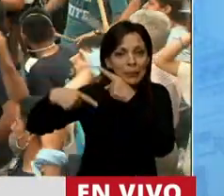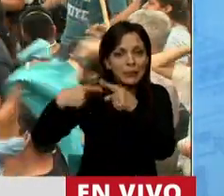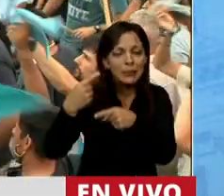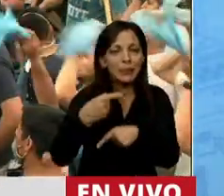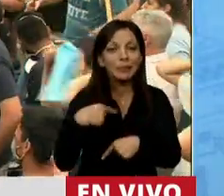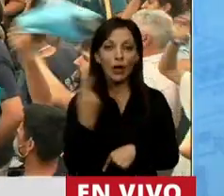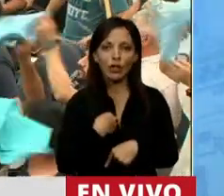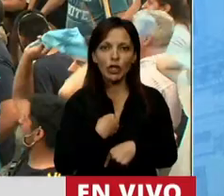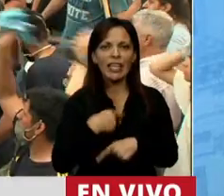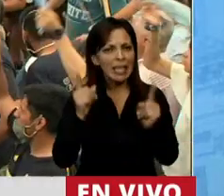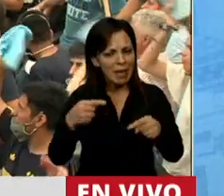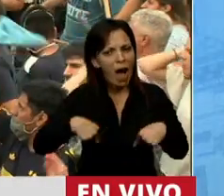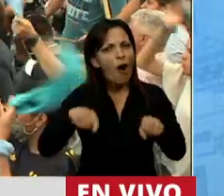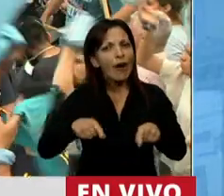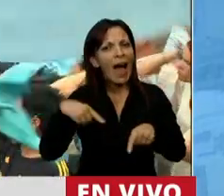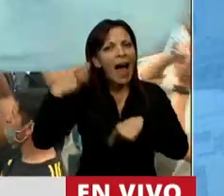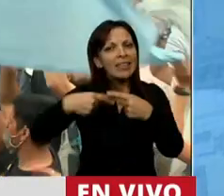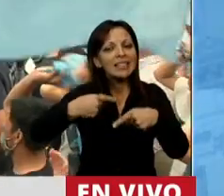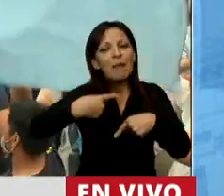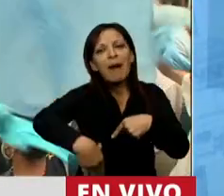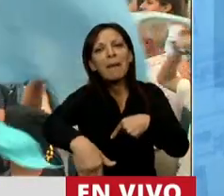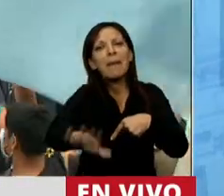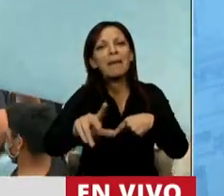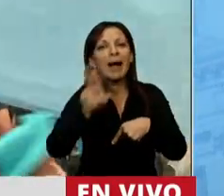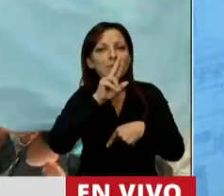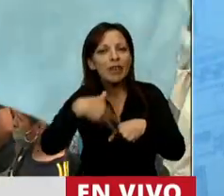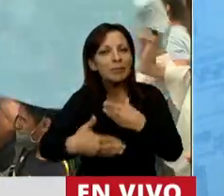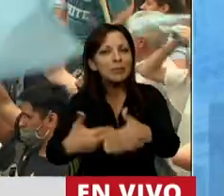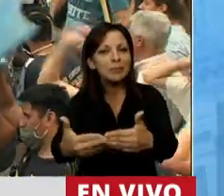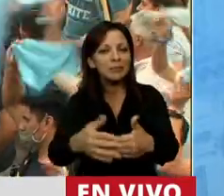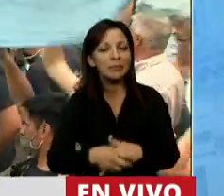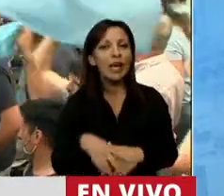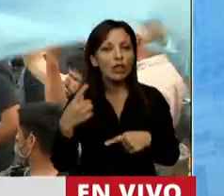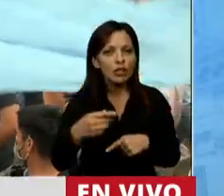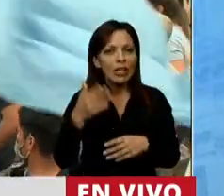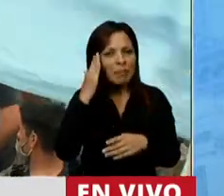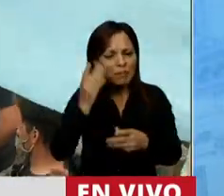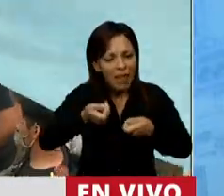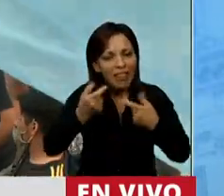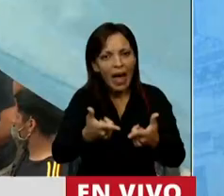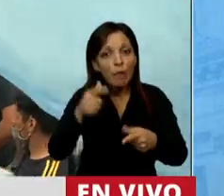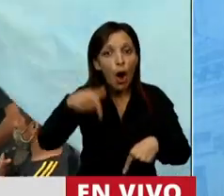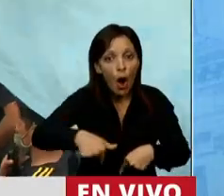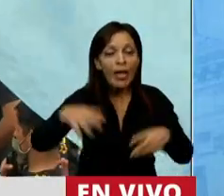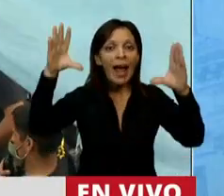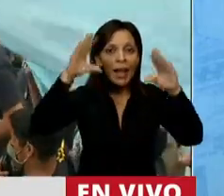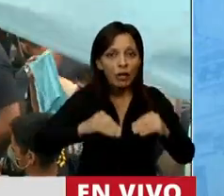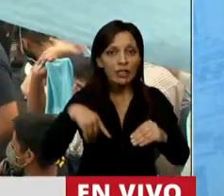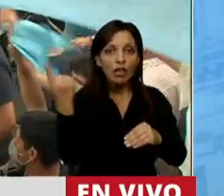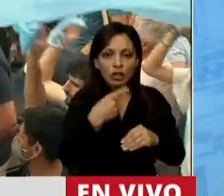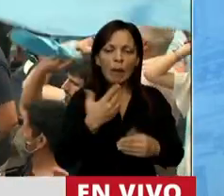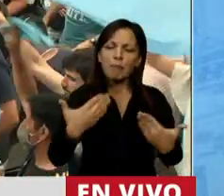las ancestras de las que vienen. Llevamos en nosotras la memoria del futuro. Y hoy, esta noche, podemos decidir